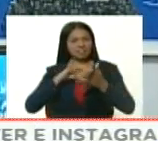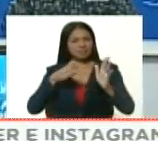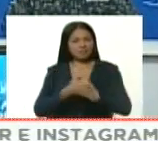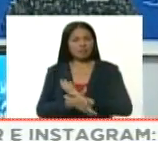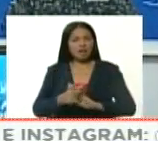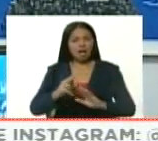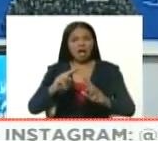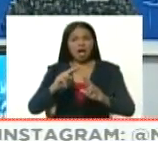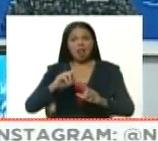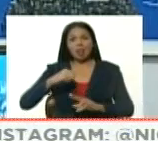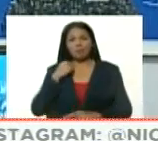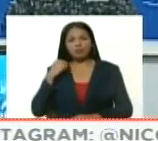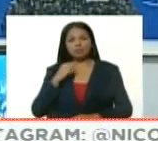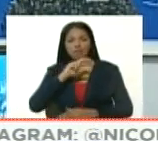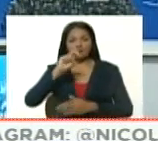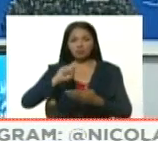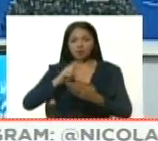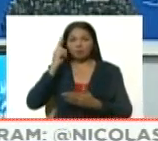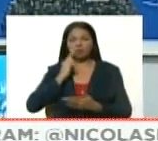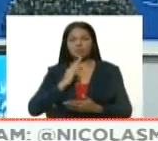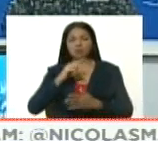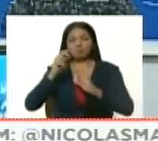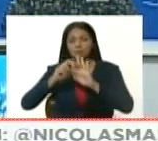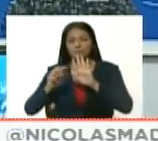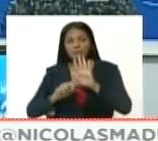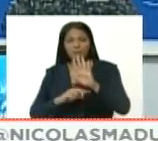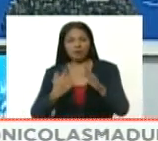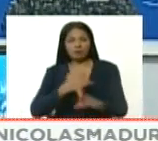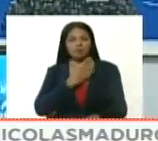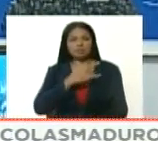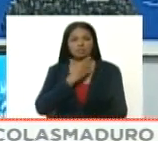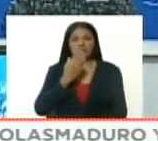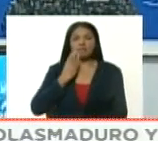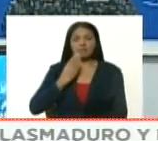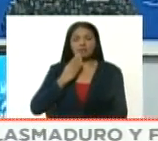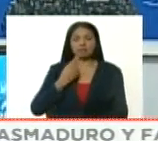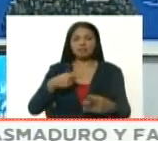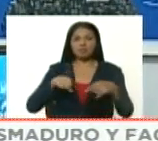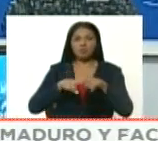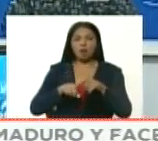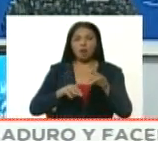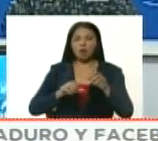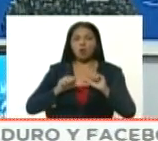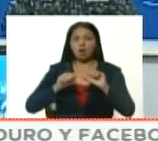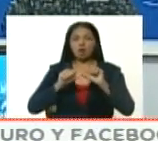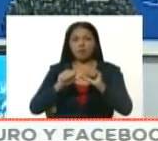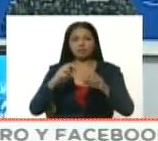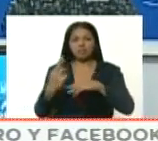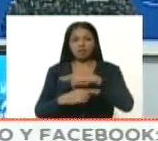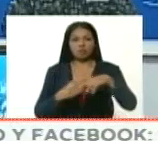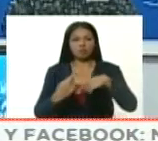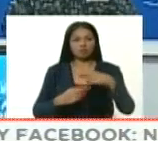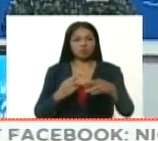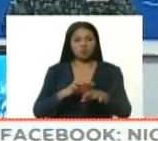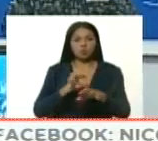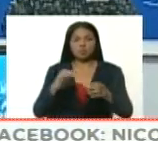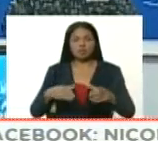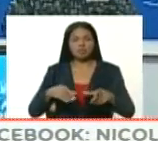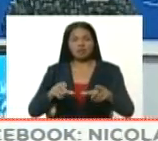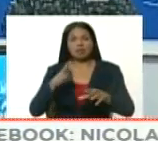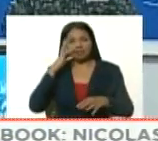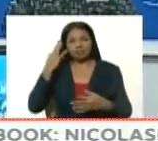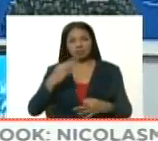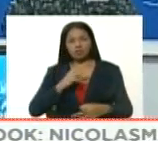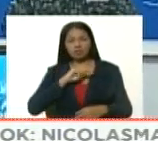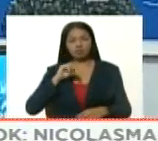Policía Nacional Bolivariana, la función de la Universidad Nacional Experimental y los avances que la revolución tiene que dar en la seguridad de